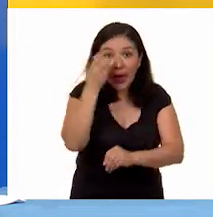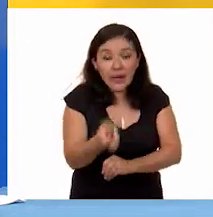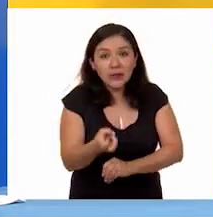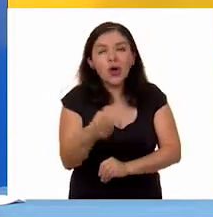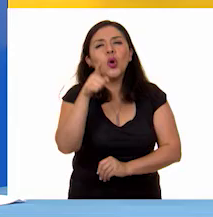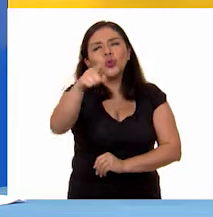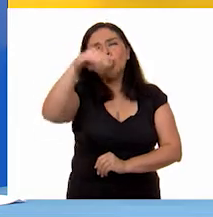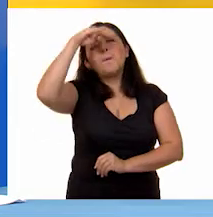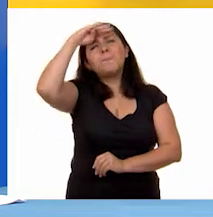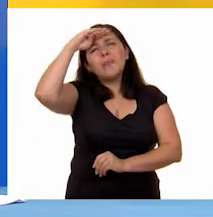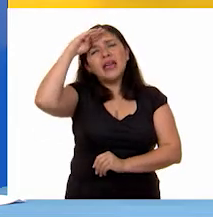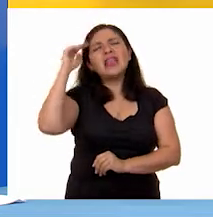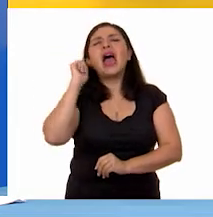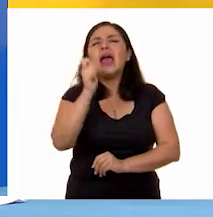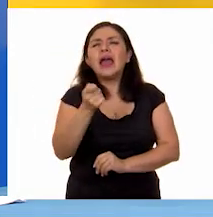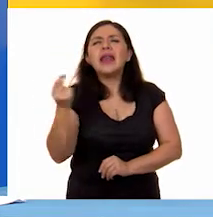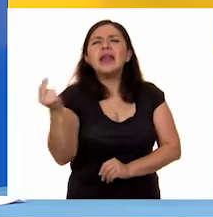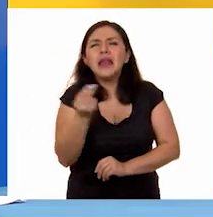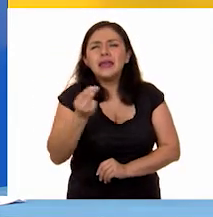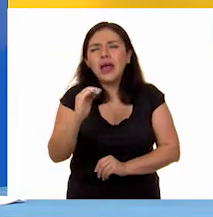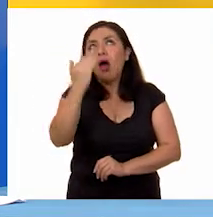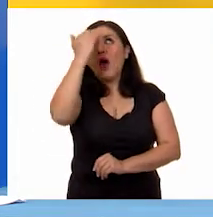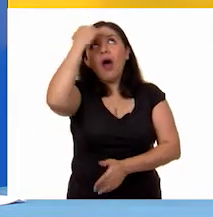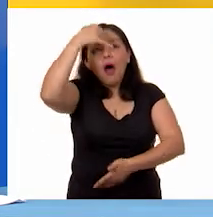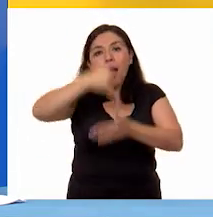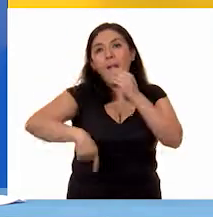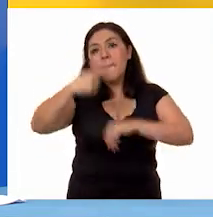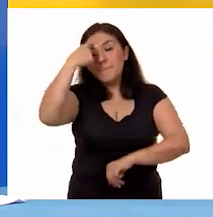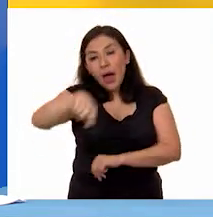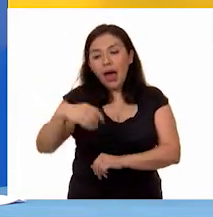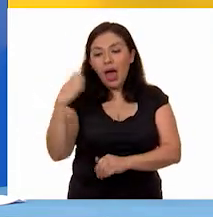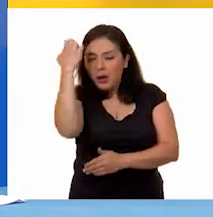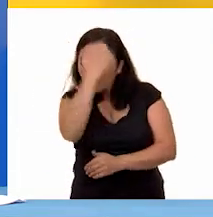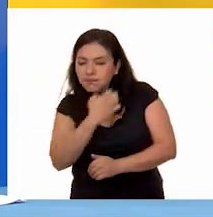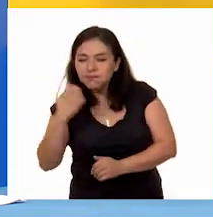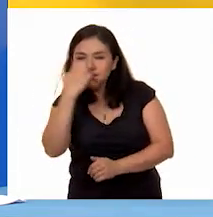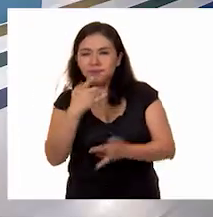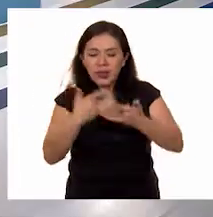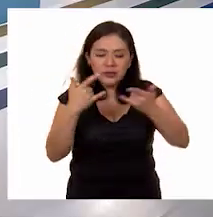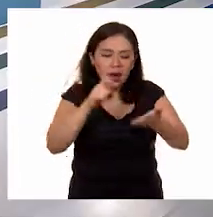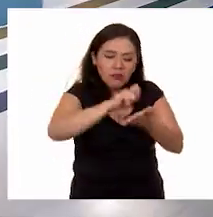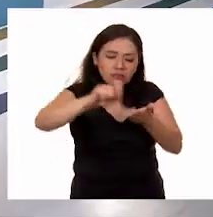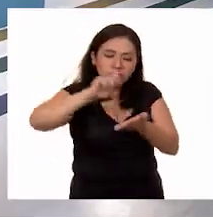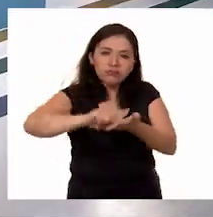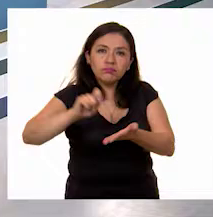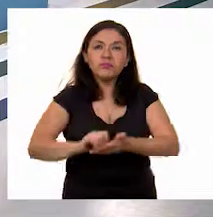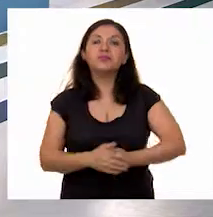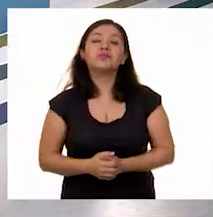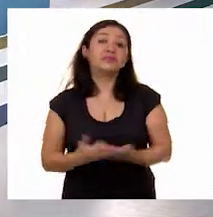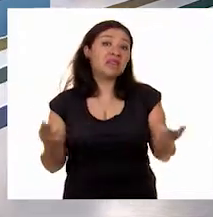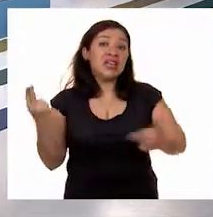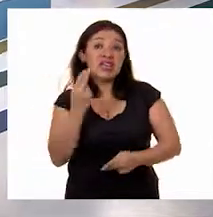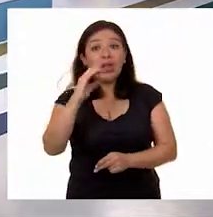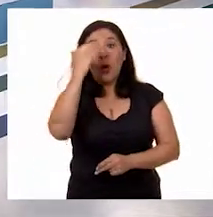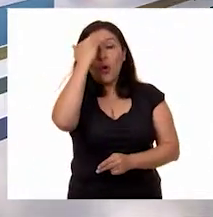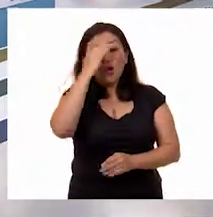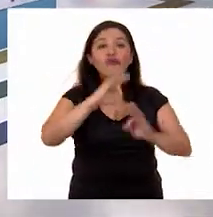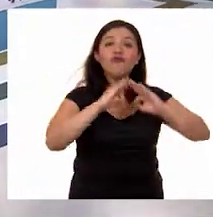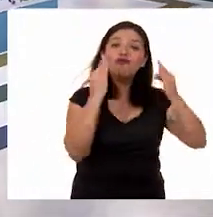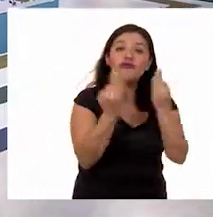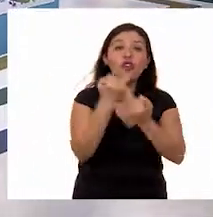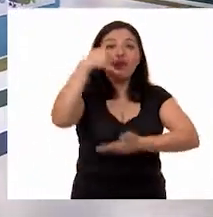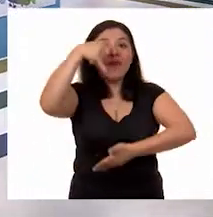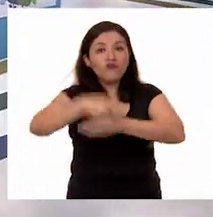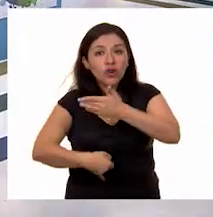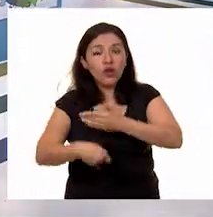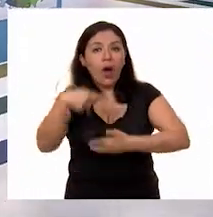¿qué dirías que es necesario saber para analizar un texto, María? Pues conocer los elementos de forma y fondo, es